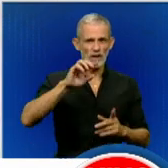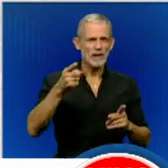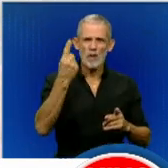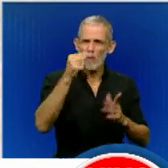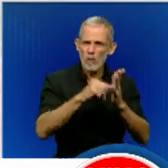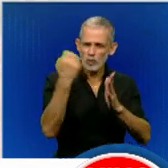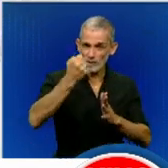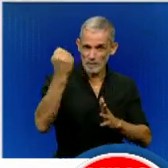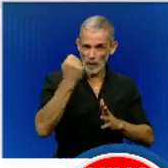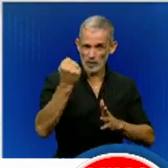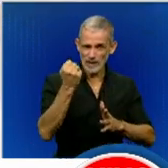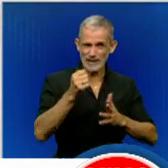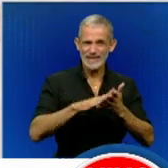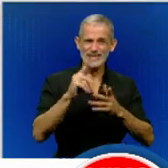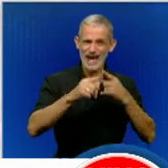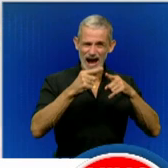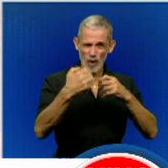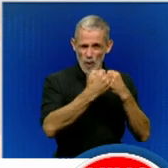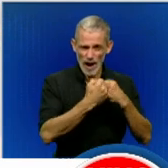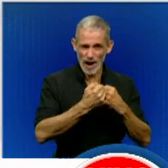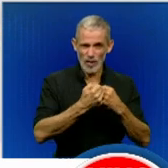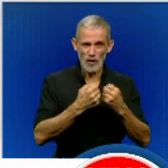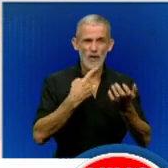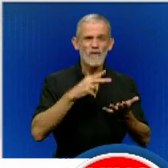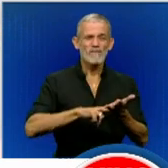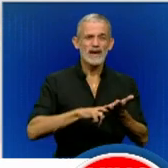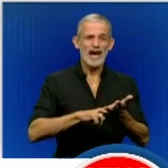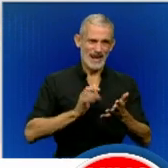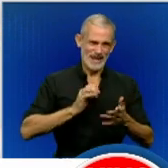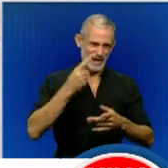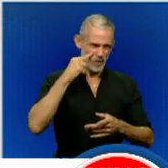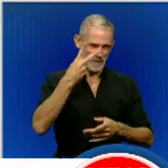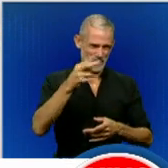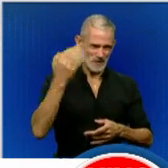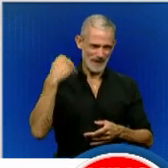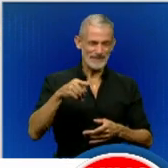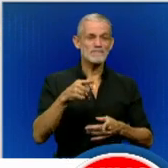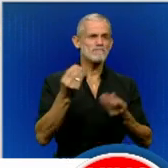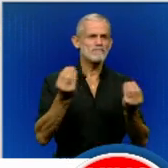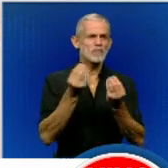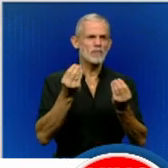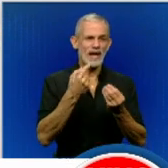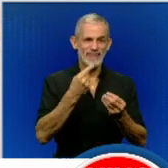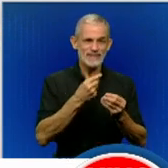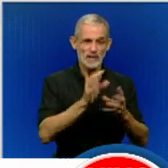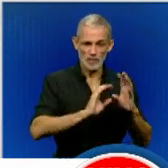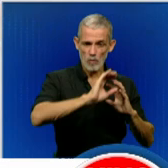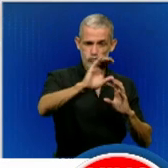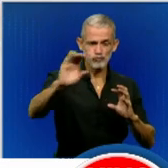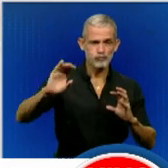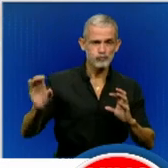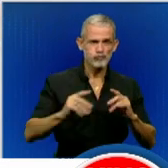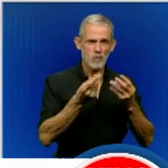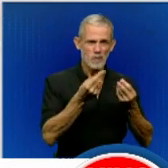un punto importante que tiene este consenso en consenso 2020 y que reafirma que la asignación de los